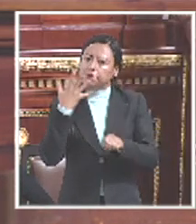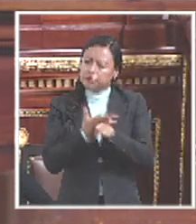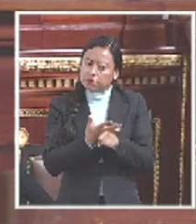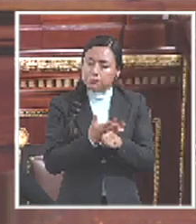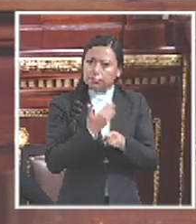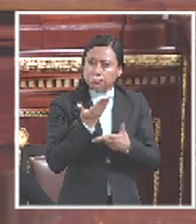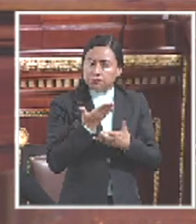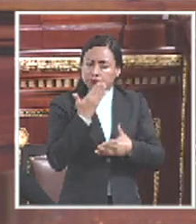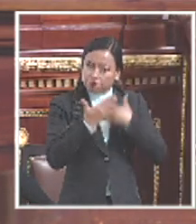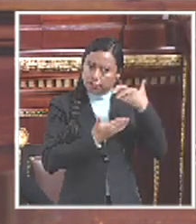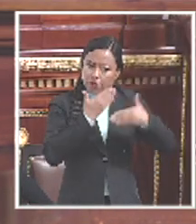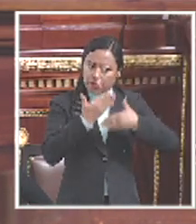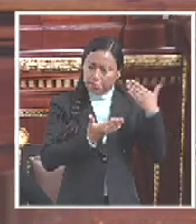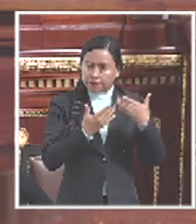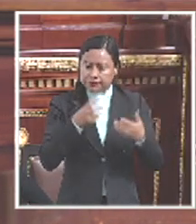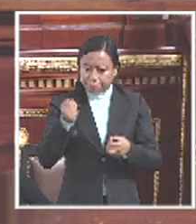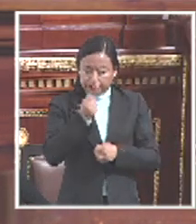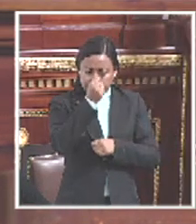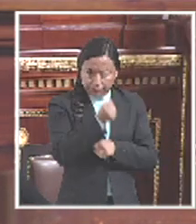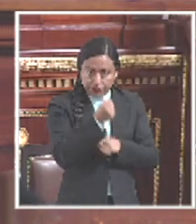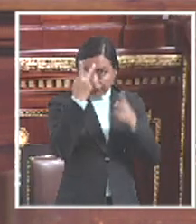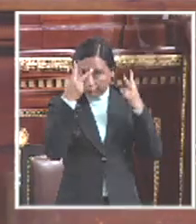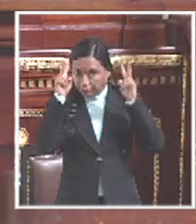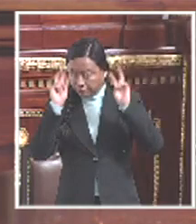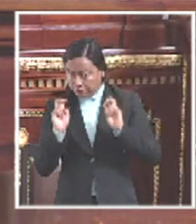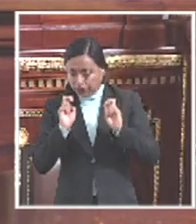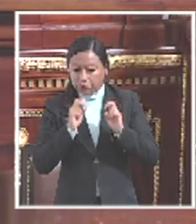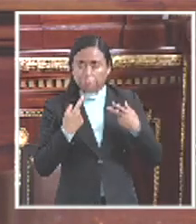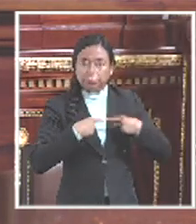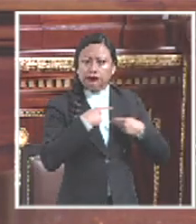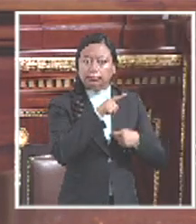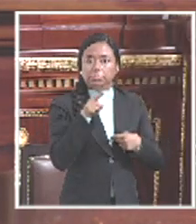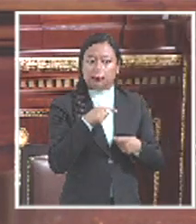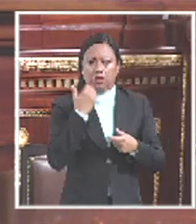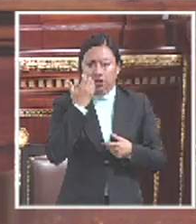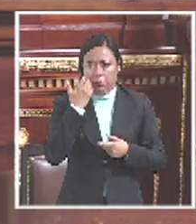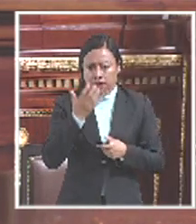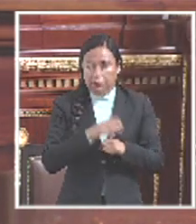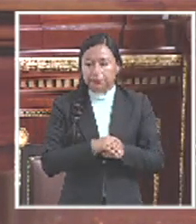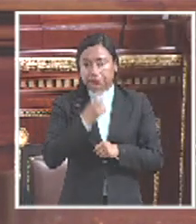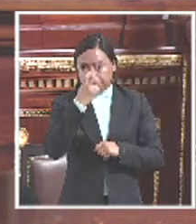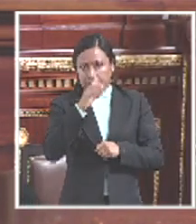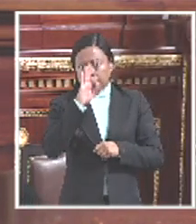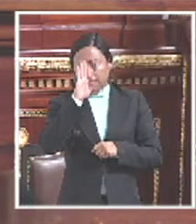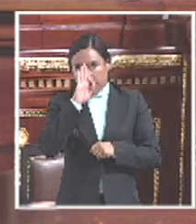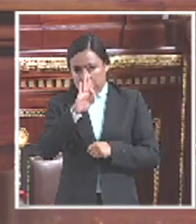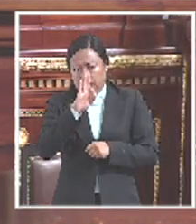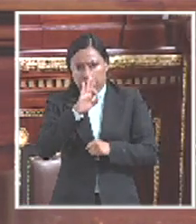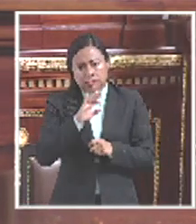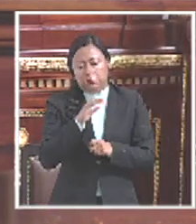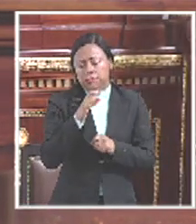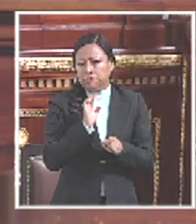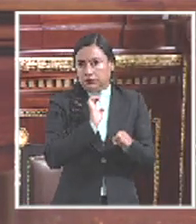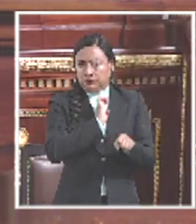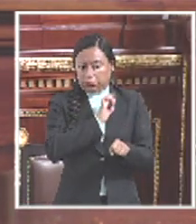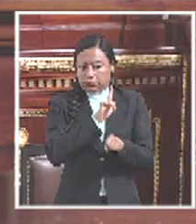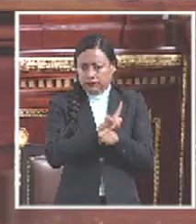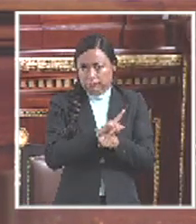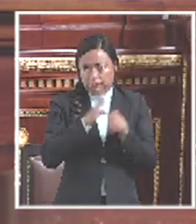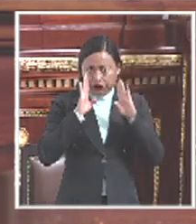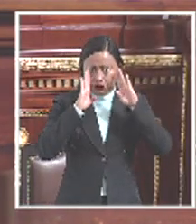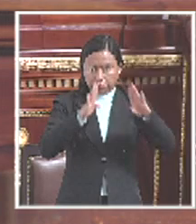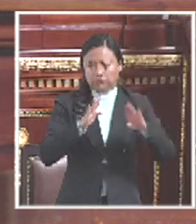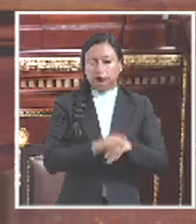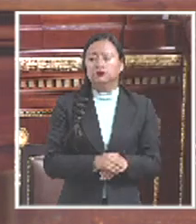proceso que llevará a la designación de un tema de aspirantes a esta Fiscalía Especializada. Con el objetivo de garantizar un